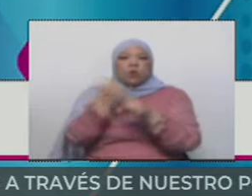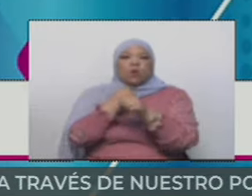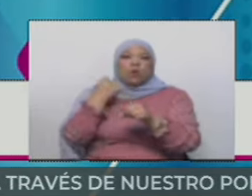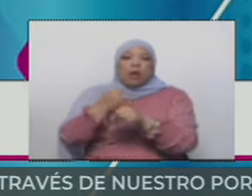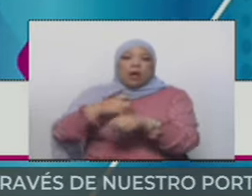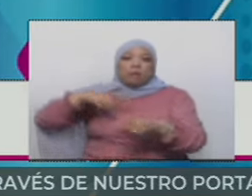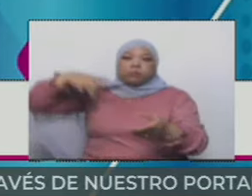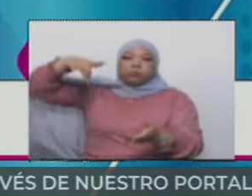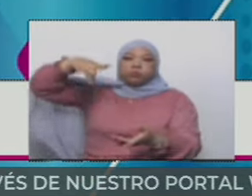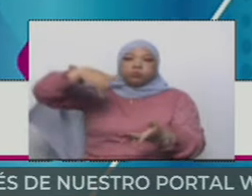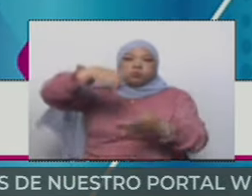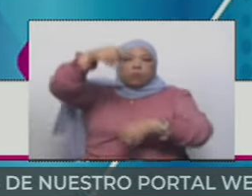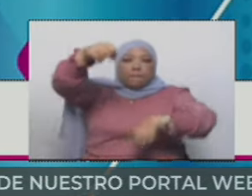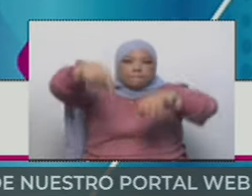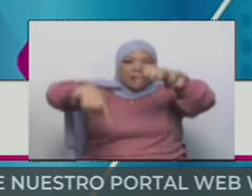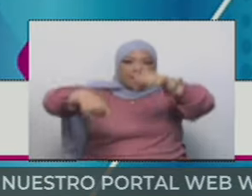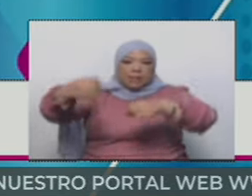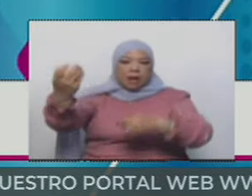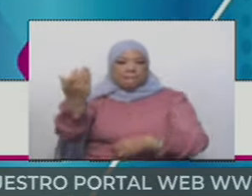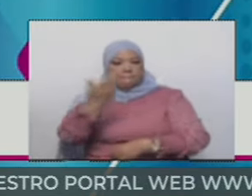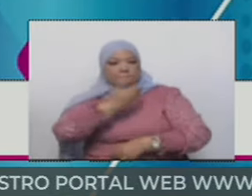lanzan y en las amenazas.